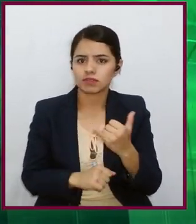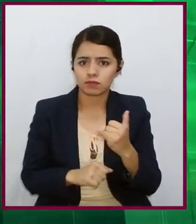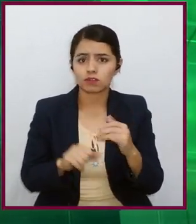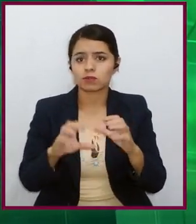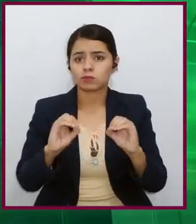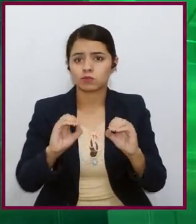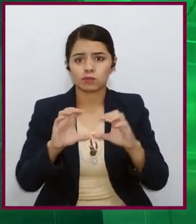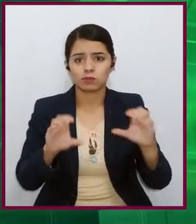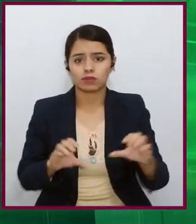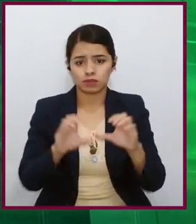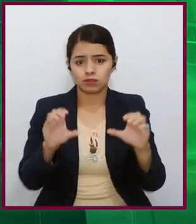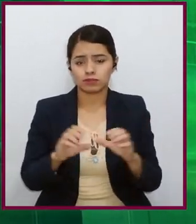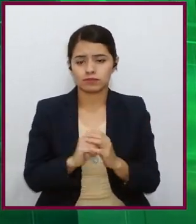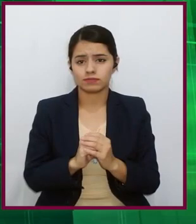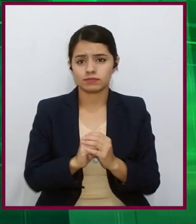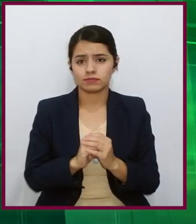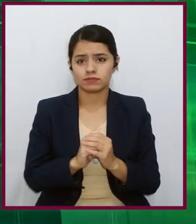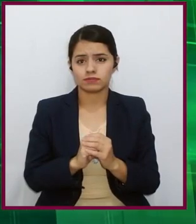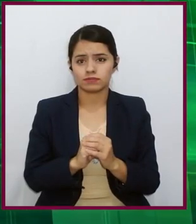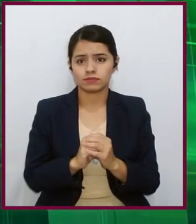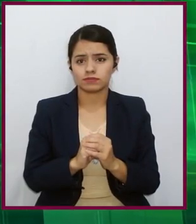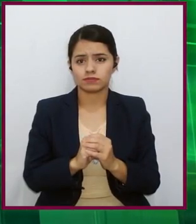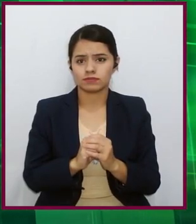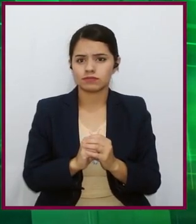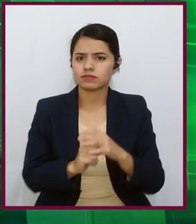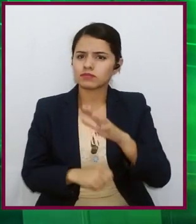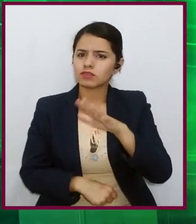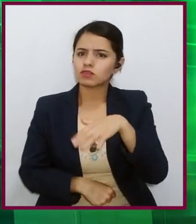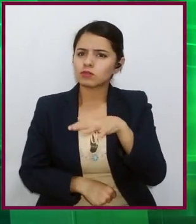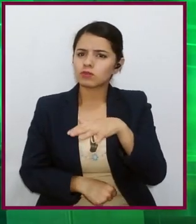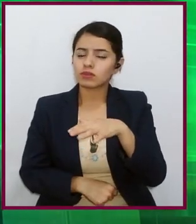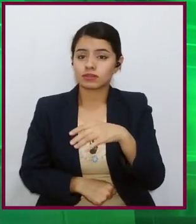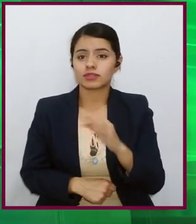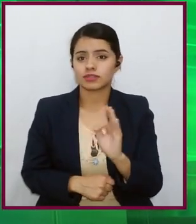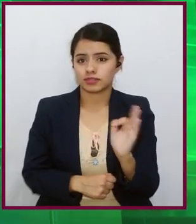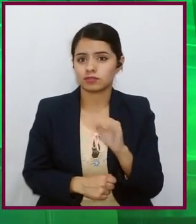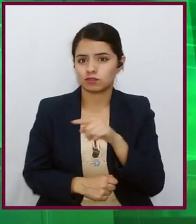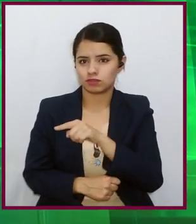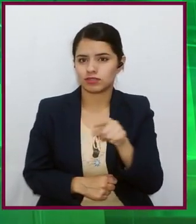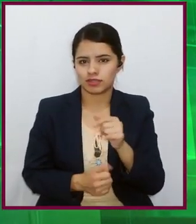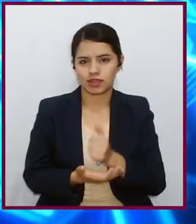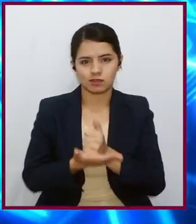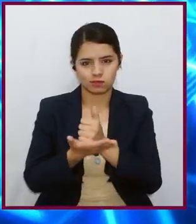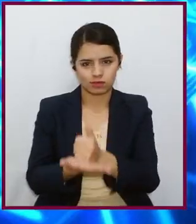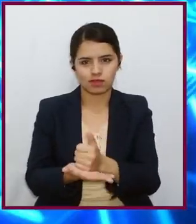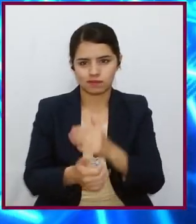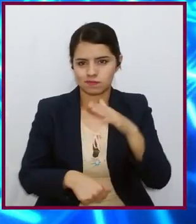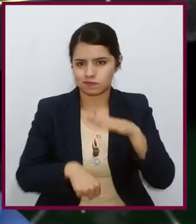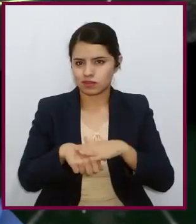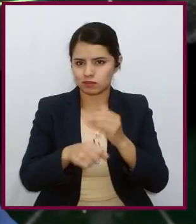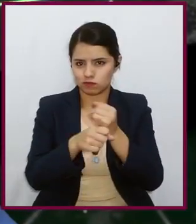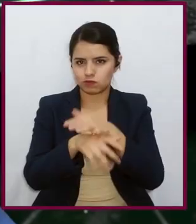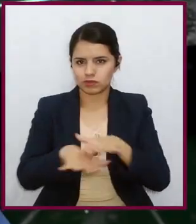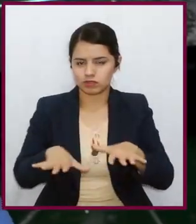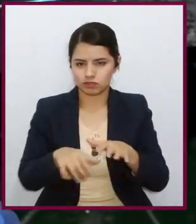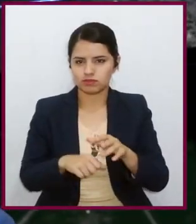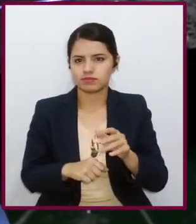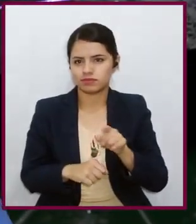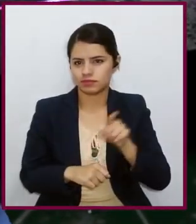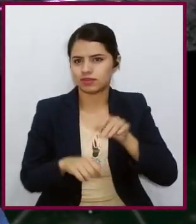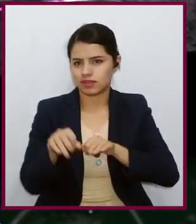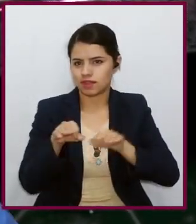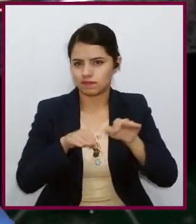imágenes, no lo olvides. Infografía en español significa técnica de elaboración de imágenes